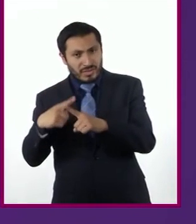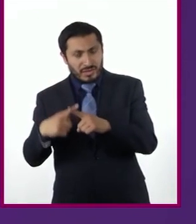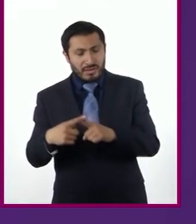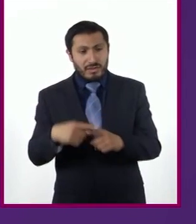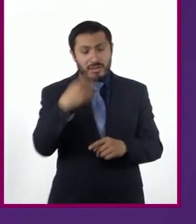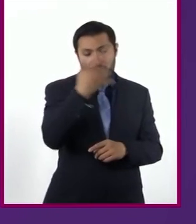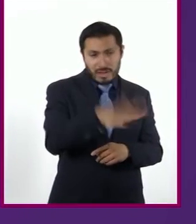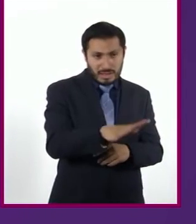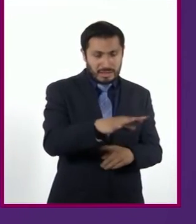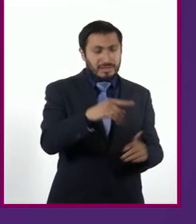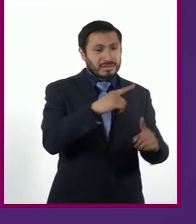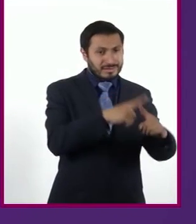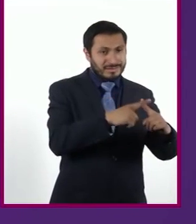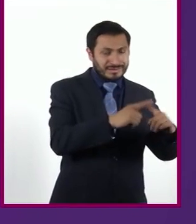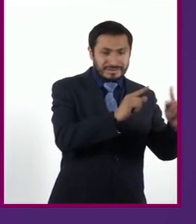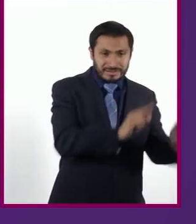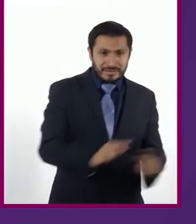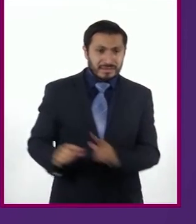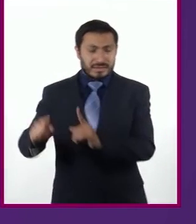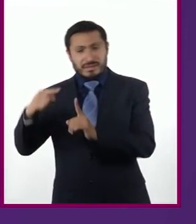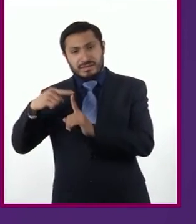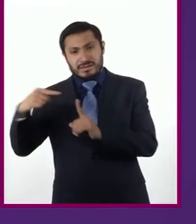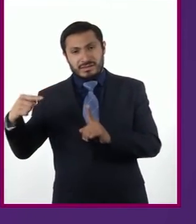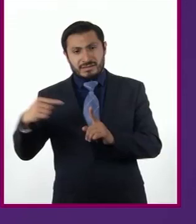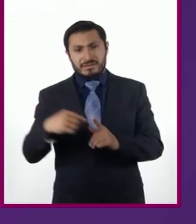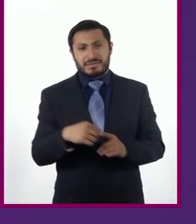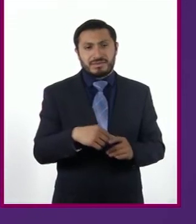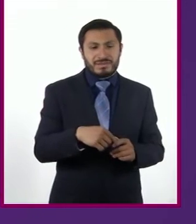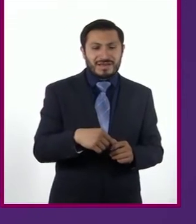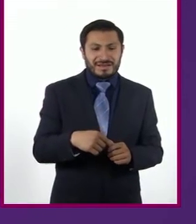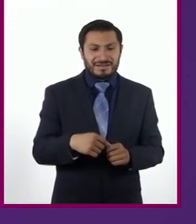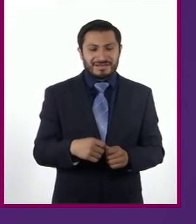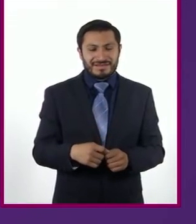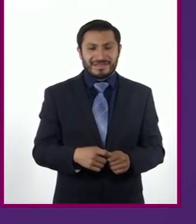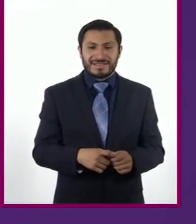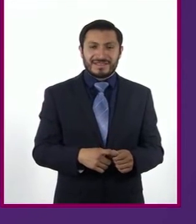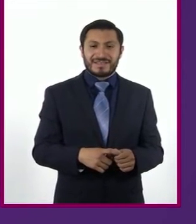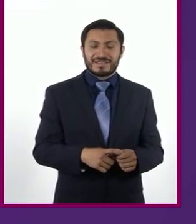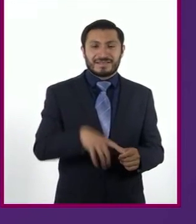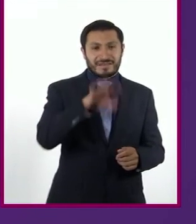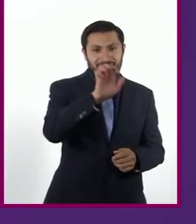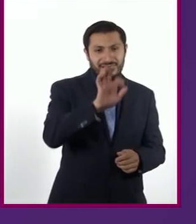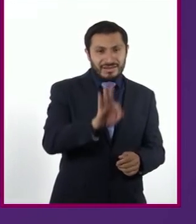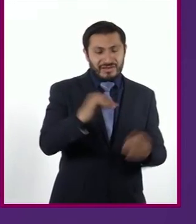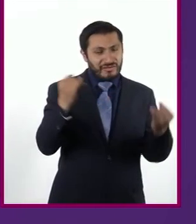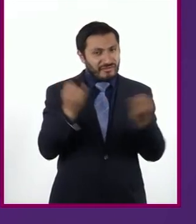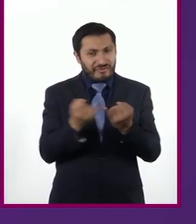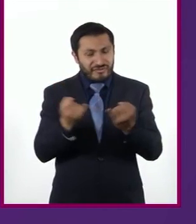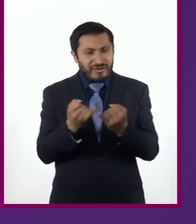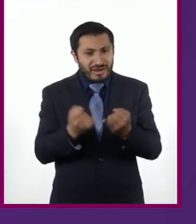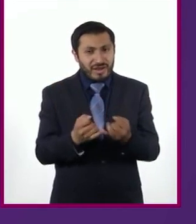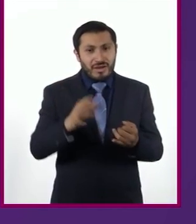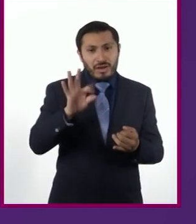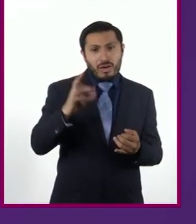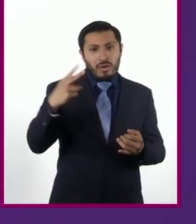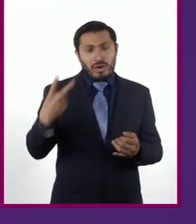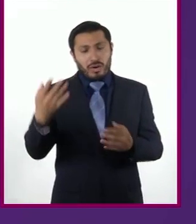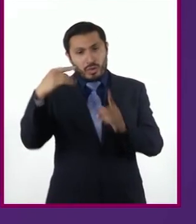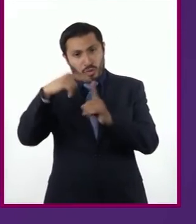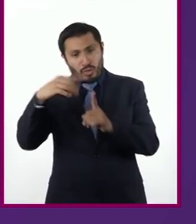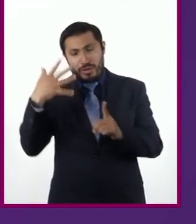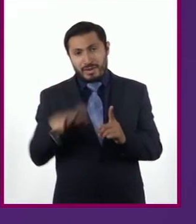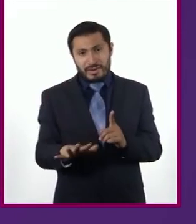el 10 que multiplica, lo pasamos dividiendo. Como resultado, EF es igual a 42 entre